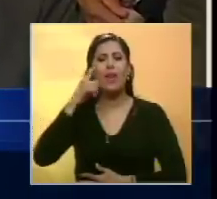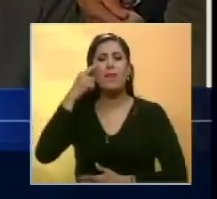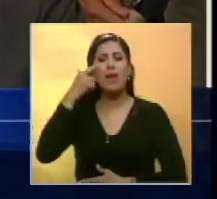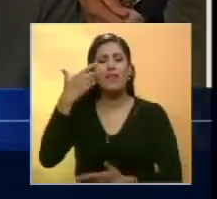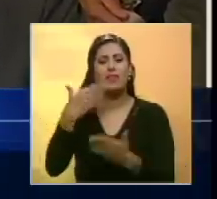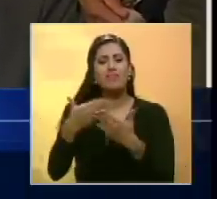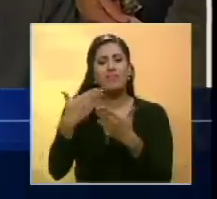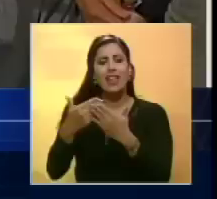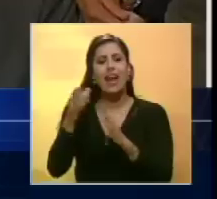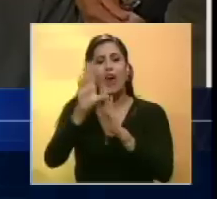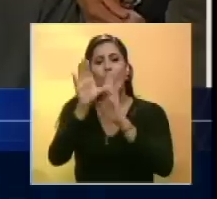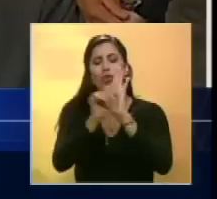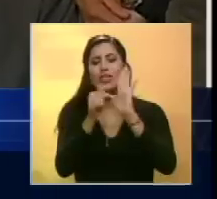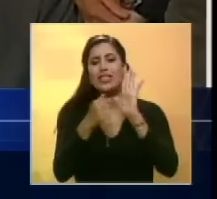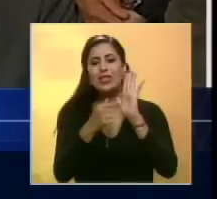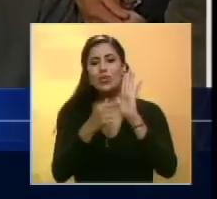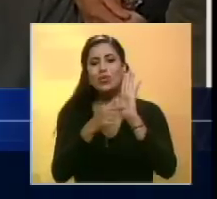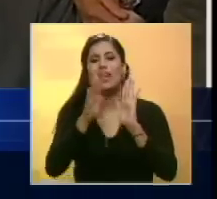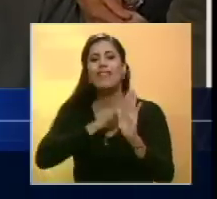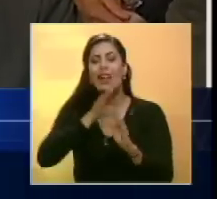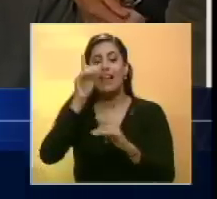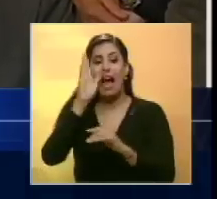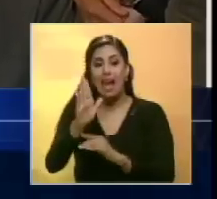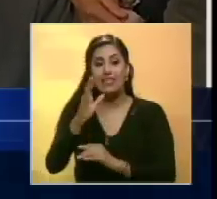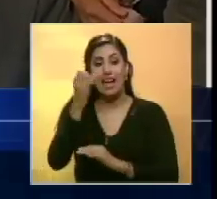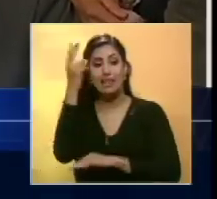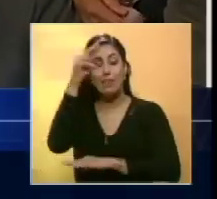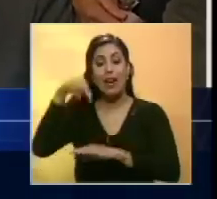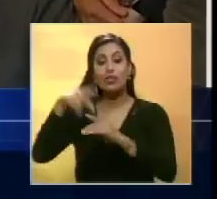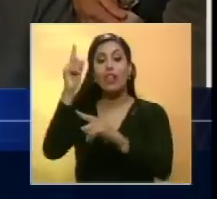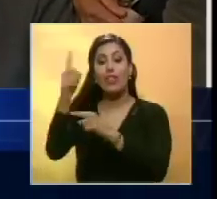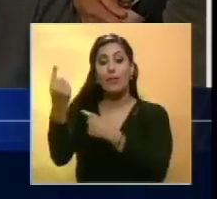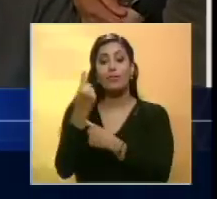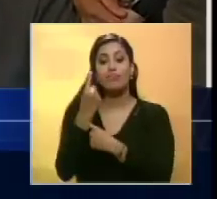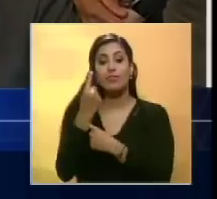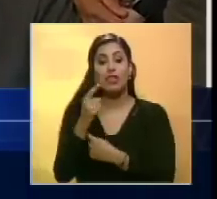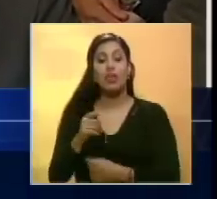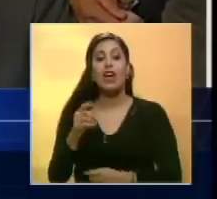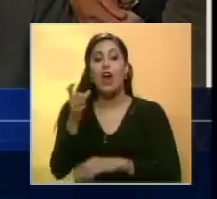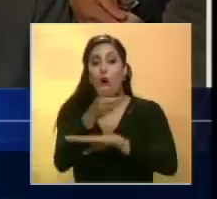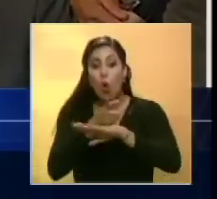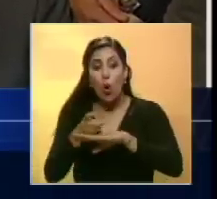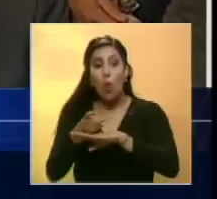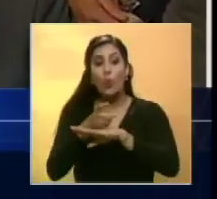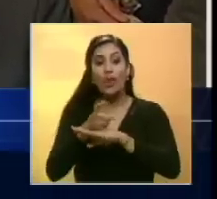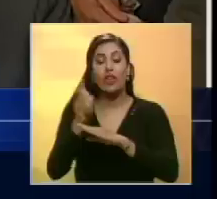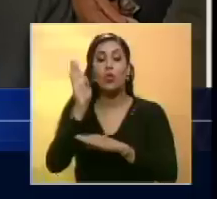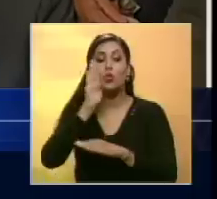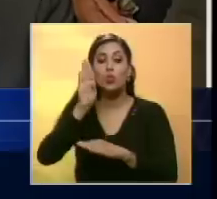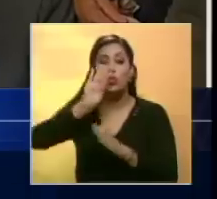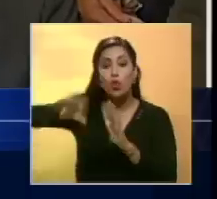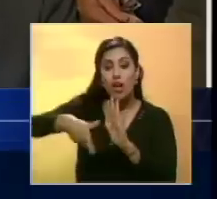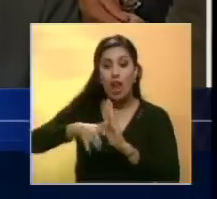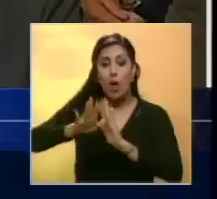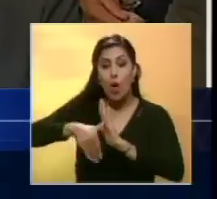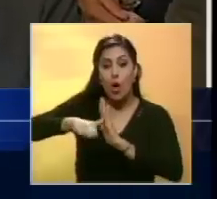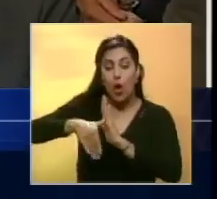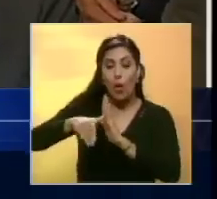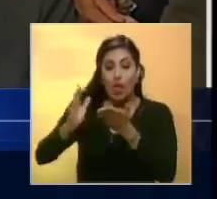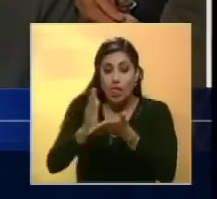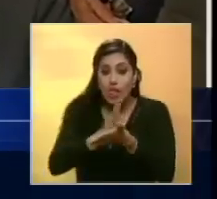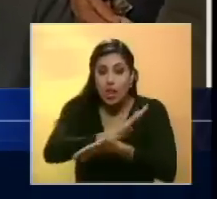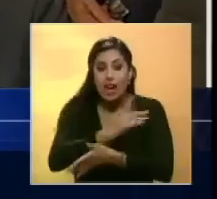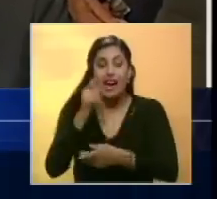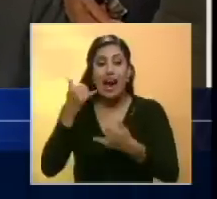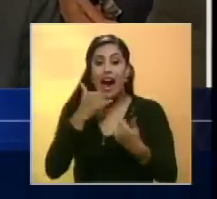validez determina la Constitución que tienen que pasar por la Asamblea Nacional. El gobierno está raspando la olla. Acaban